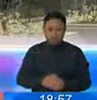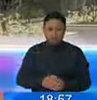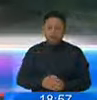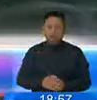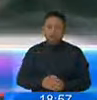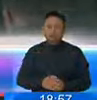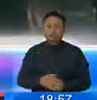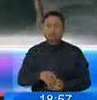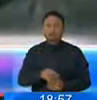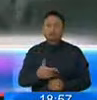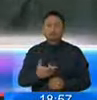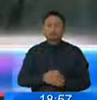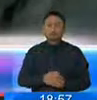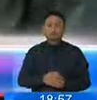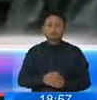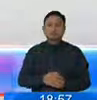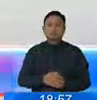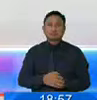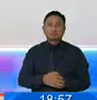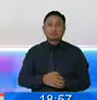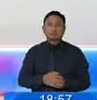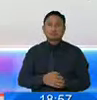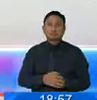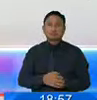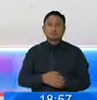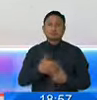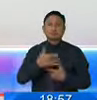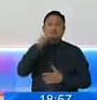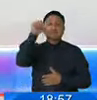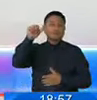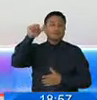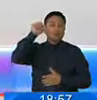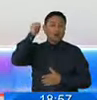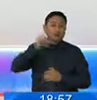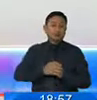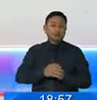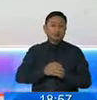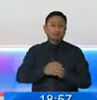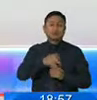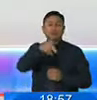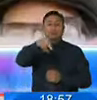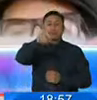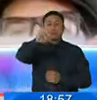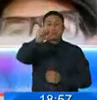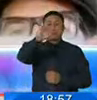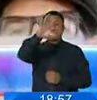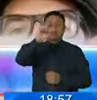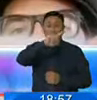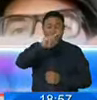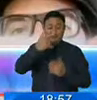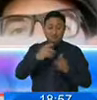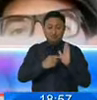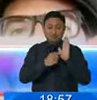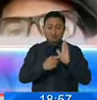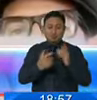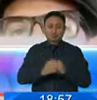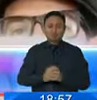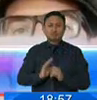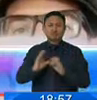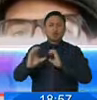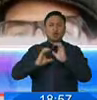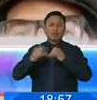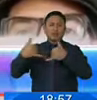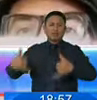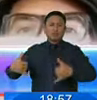Quito. La expectativa se centró en la publicación de un audio por el portal periodístico La Posta, en donde se escucha una conversación